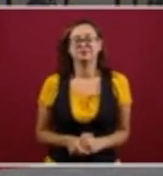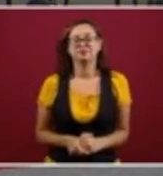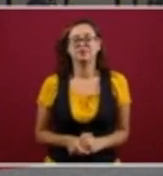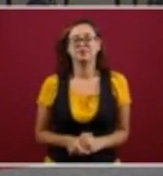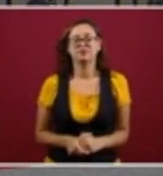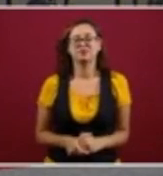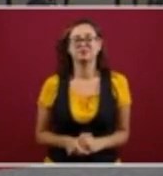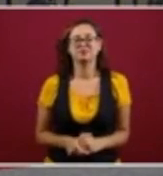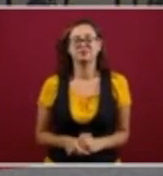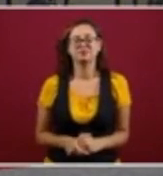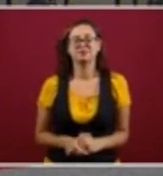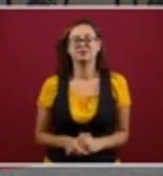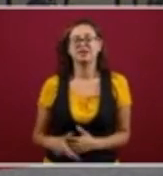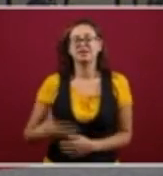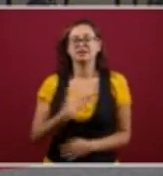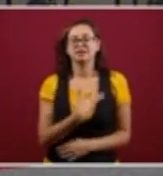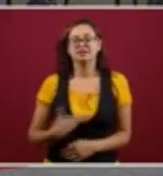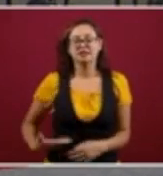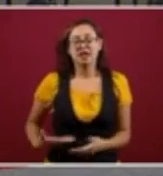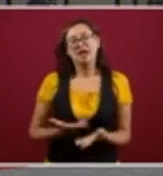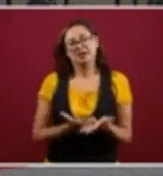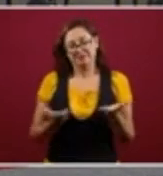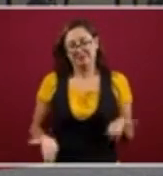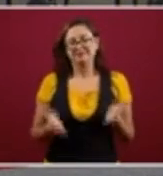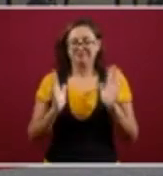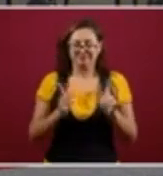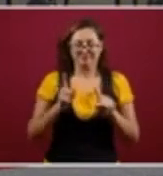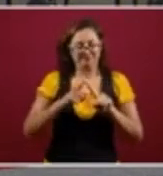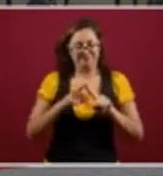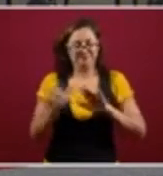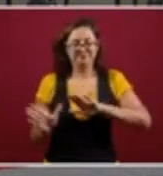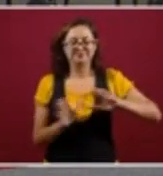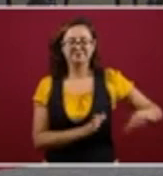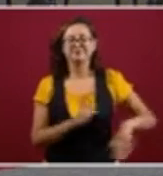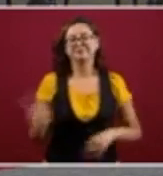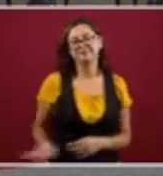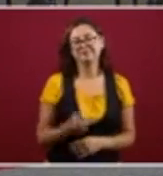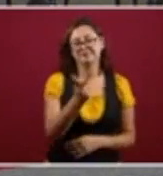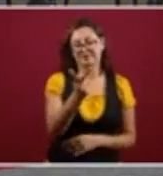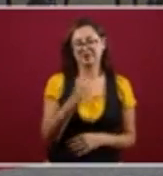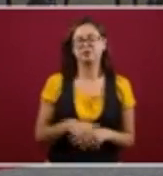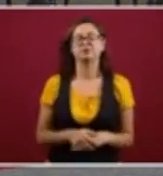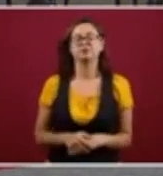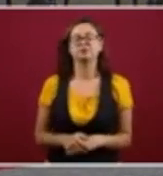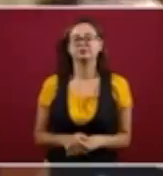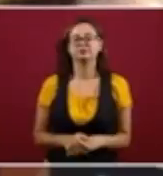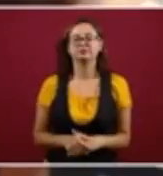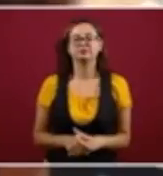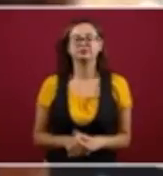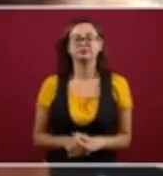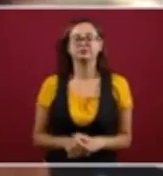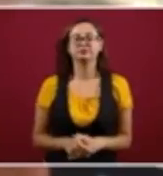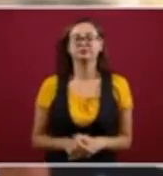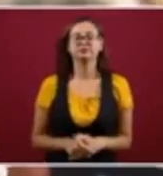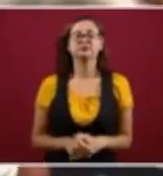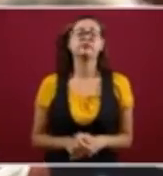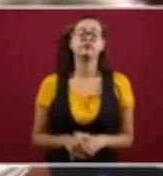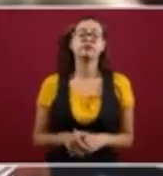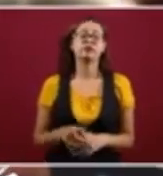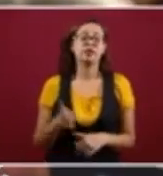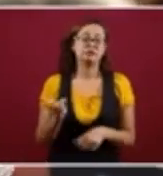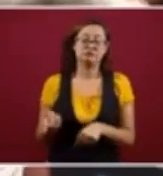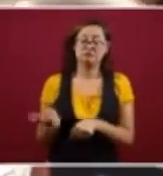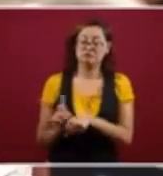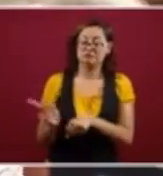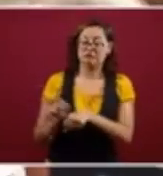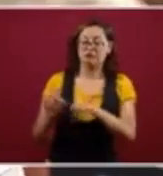Presidente, mi primera pregunta es, ayer se la quería plantear, si en la mesa de seguridad ustedes ya